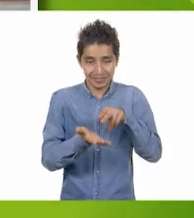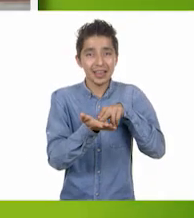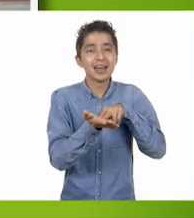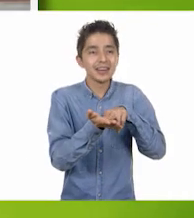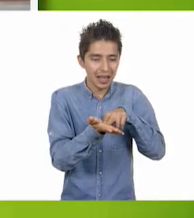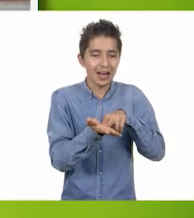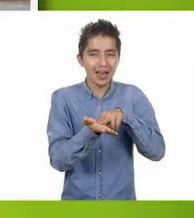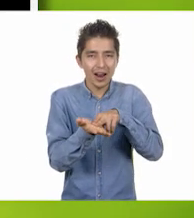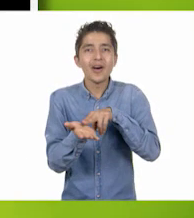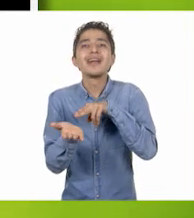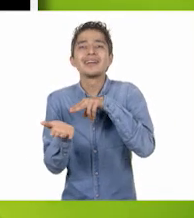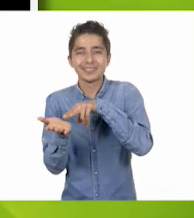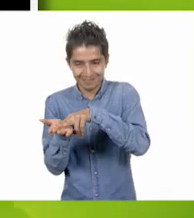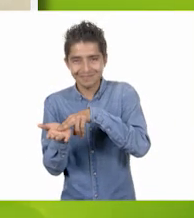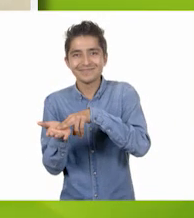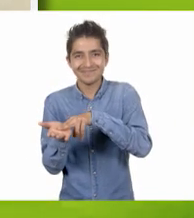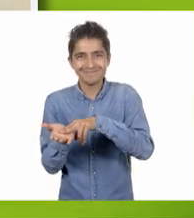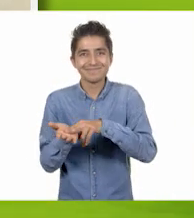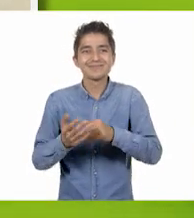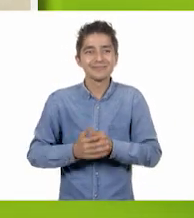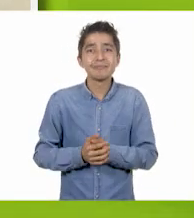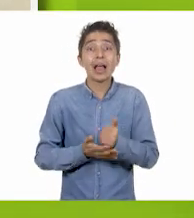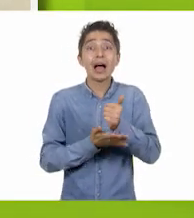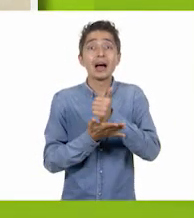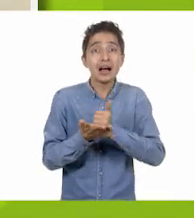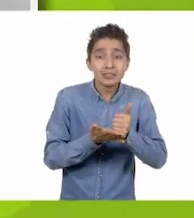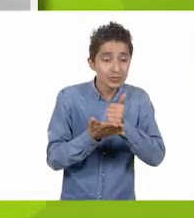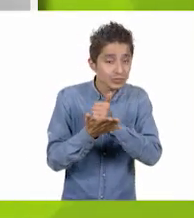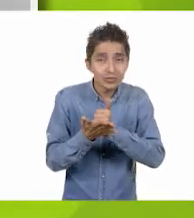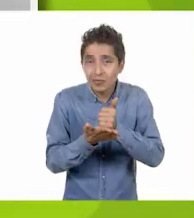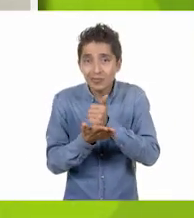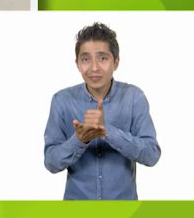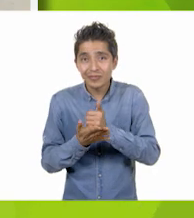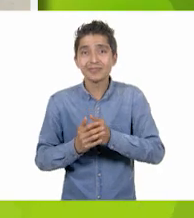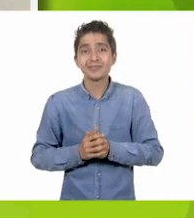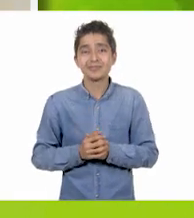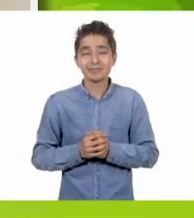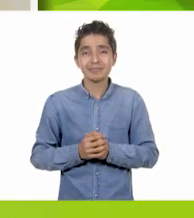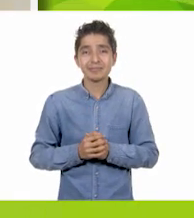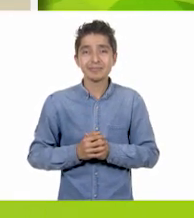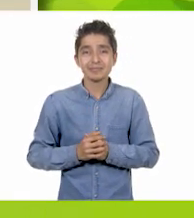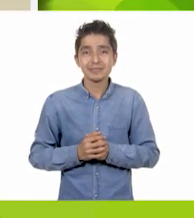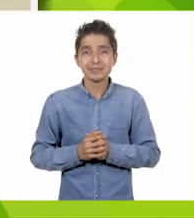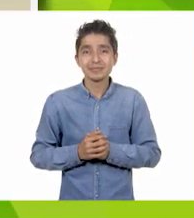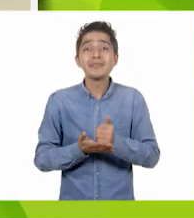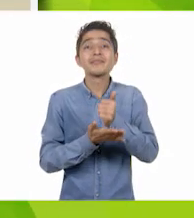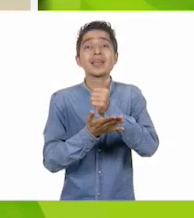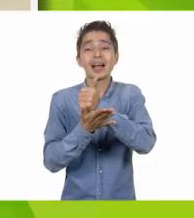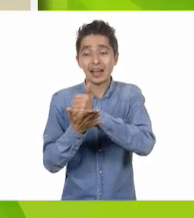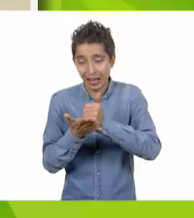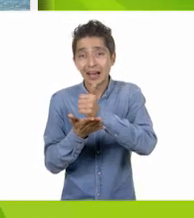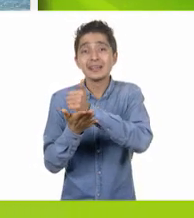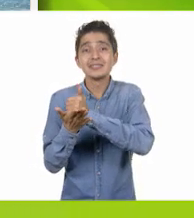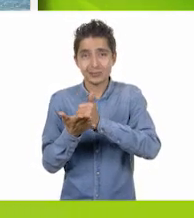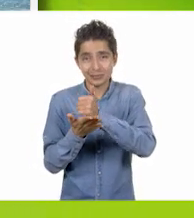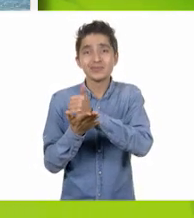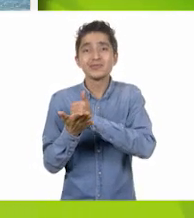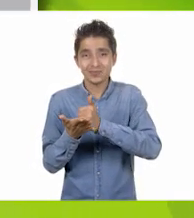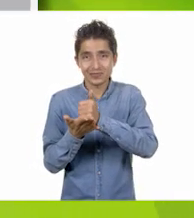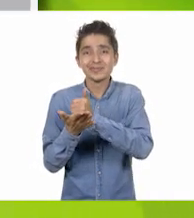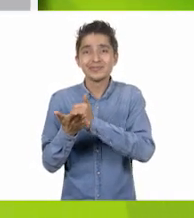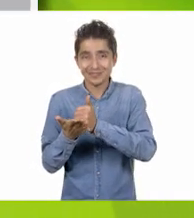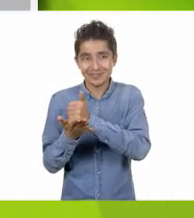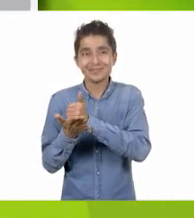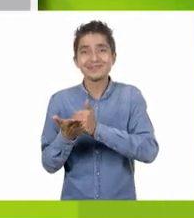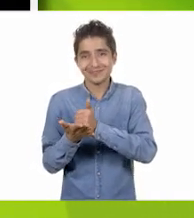Negro. Negro. Negro. Negro. Negro. Negro. Negro. Negro. Negro. Negro. Negro. Negro. Negro. Negro. Negro. Negro. Negro. Negro. Negro. Negro. Negro. Negro. Negro. Negro.